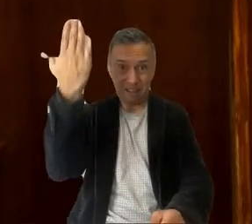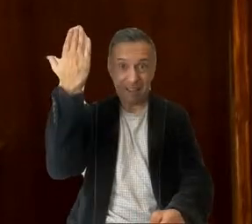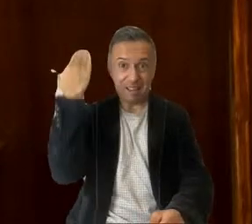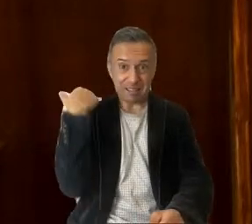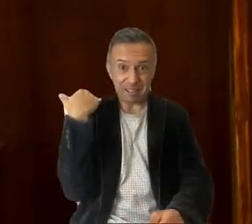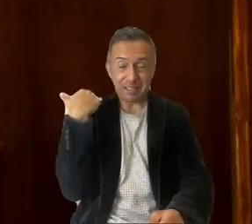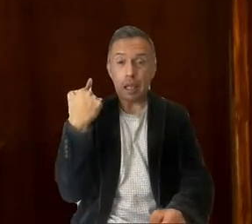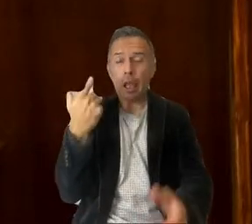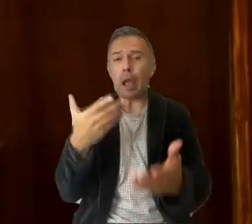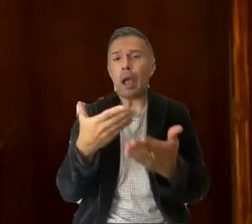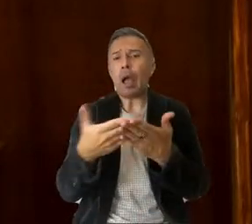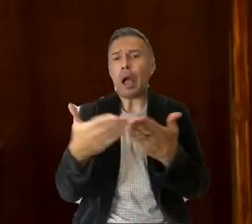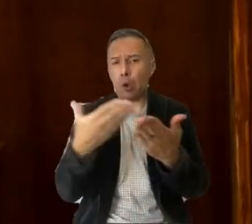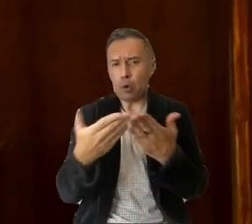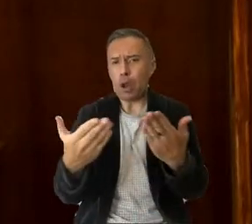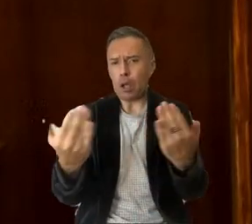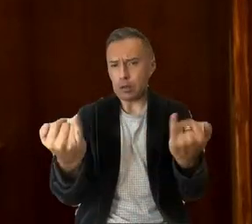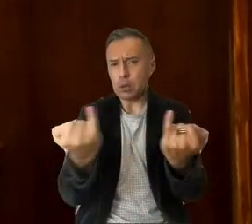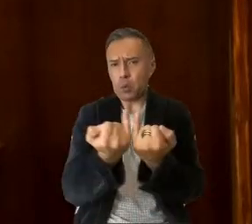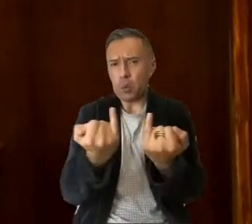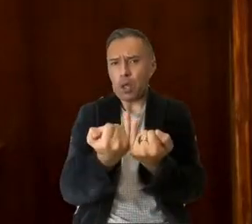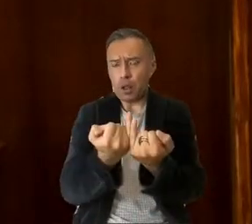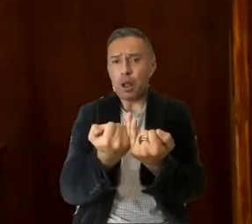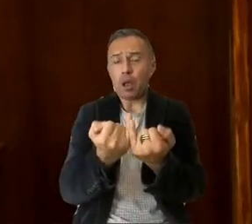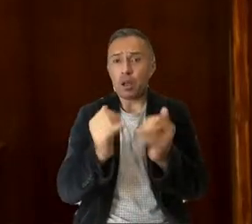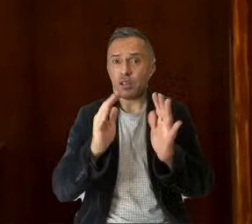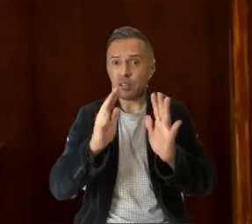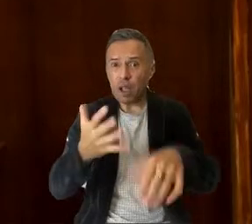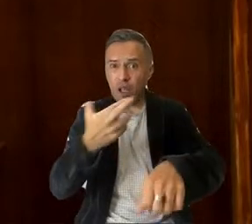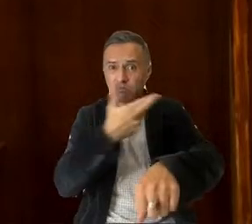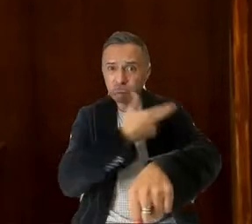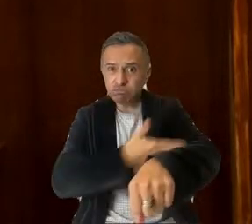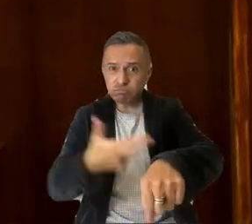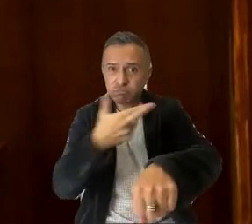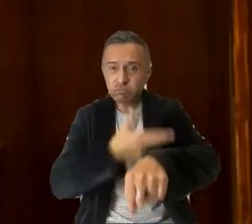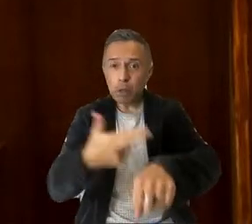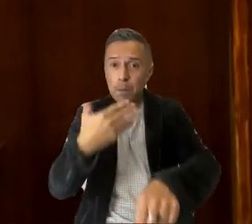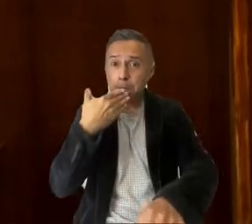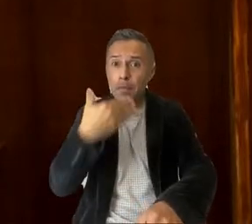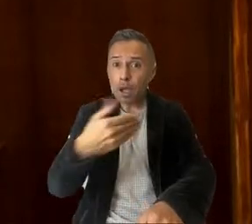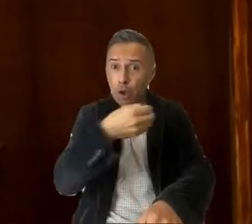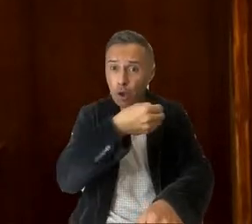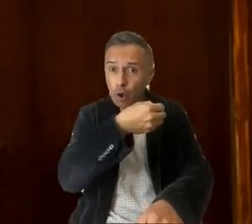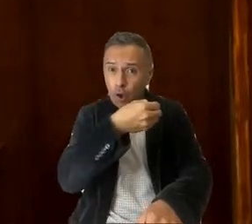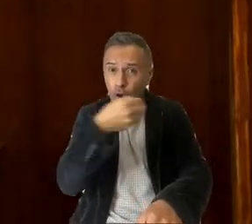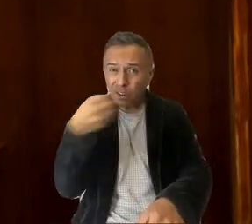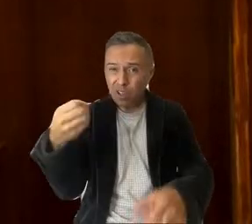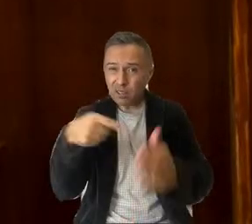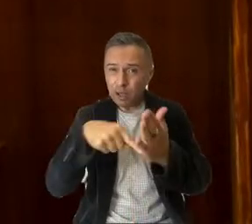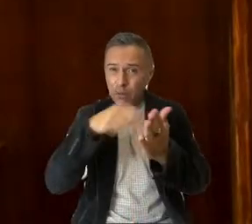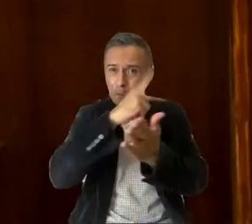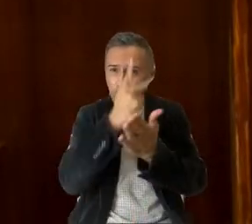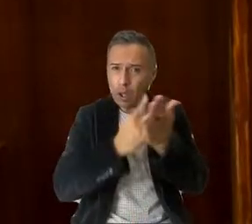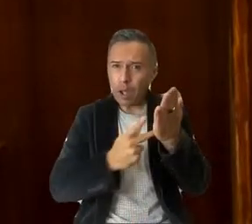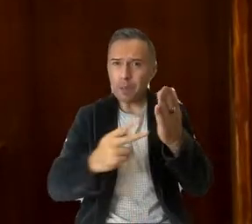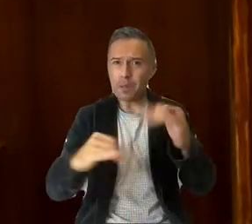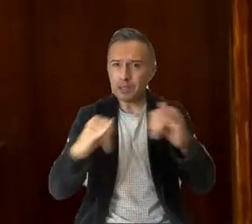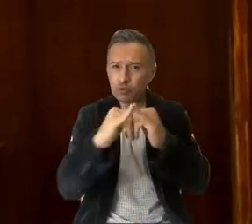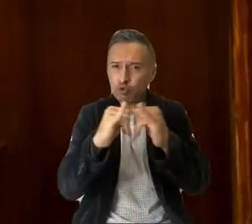incluso hoy en la actualidad no hemos logrado generar mecanismos ni instrumentos que